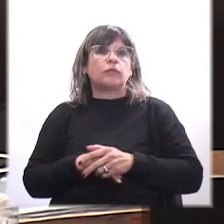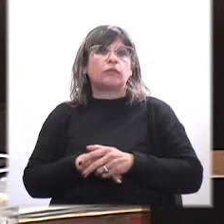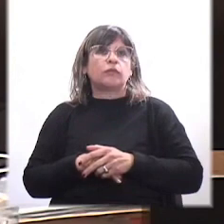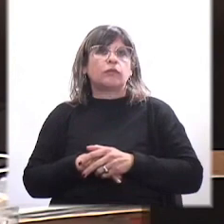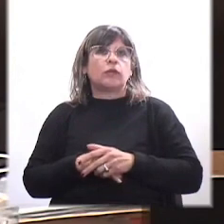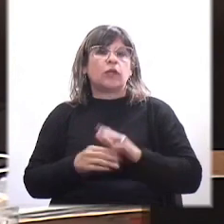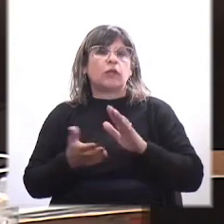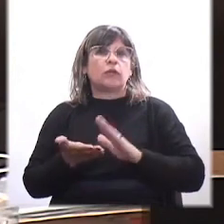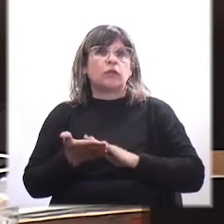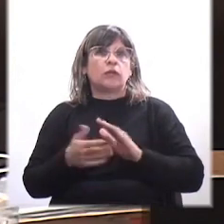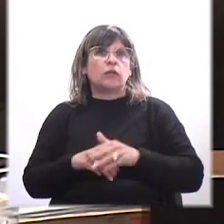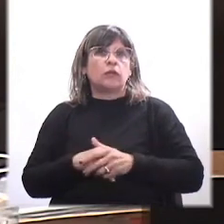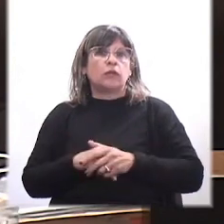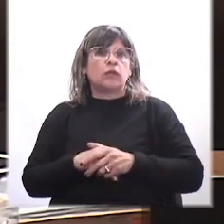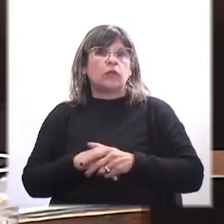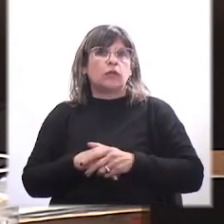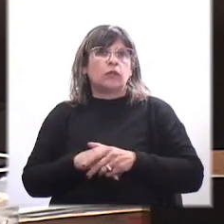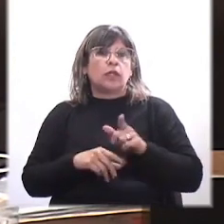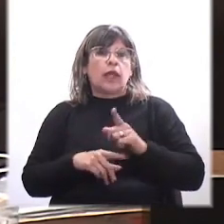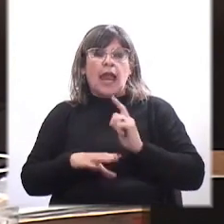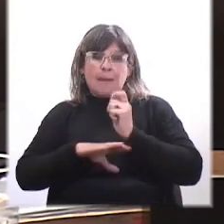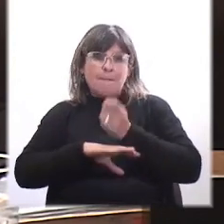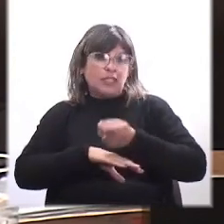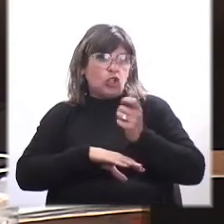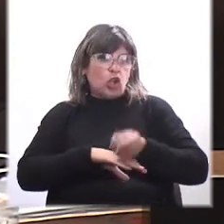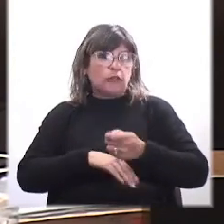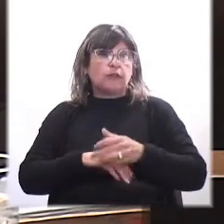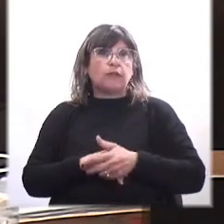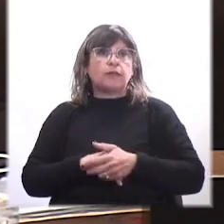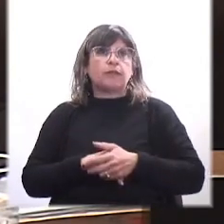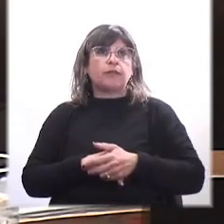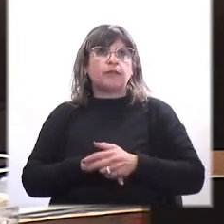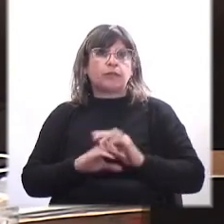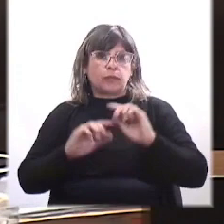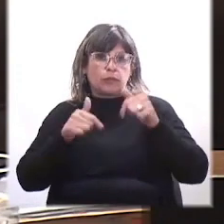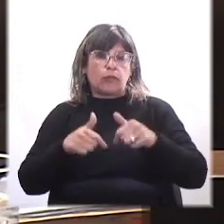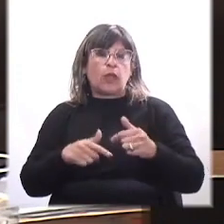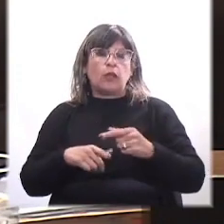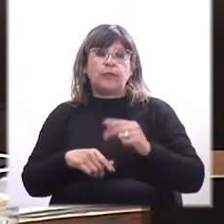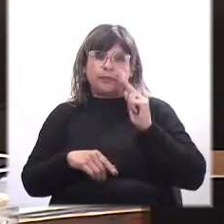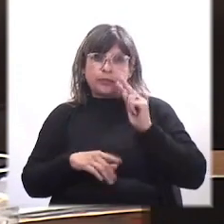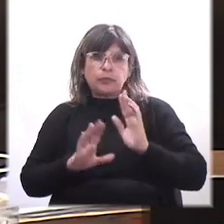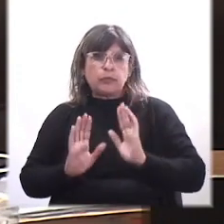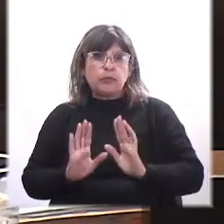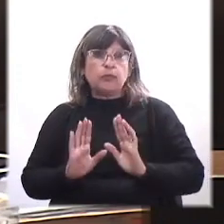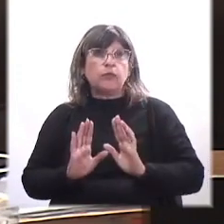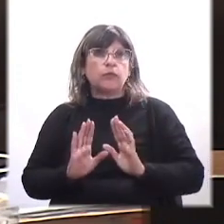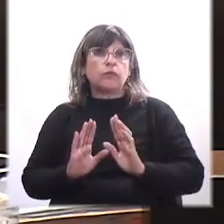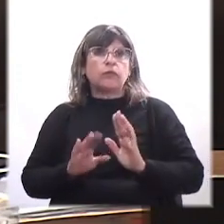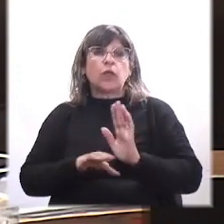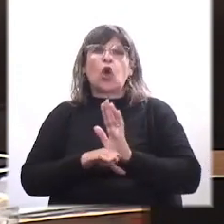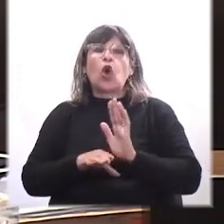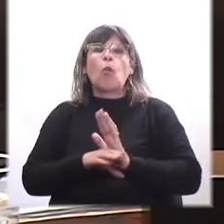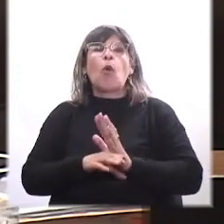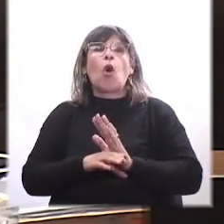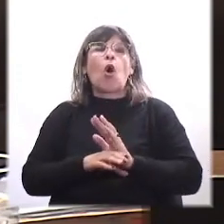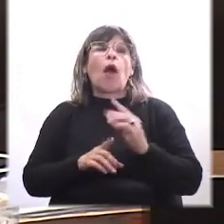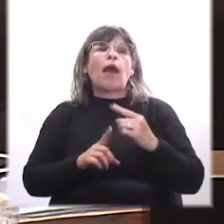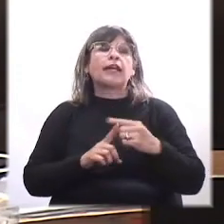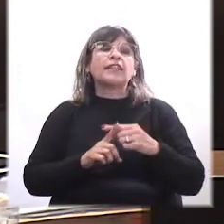En lo que refiere a las denominadas inversiones y que hoy están considerados como activos